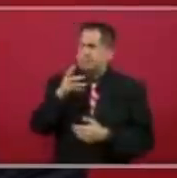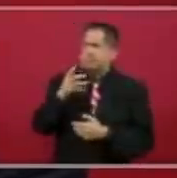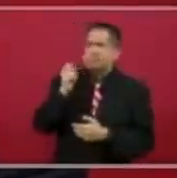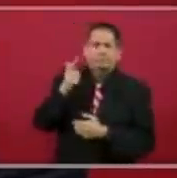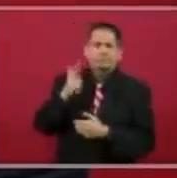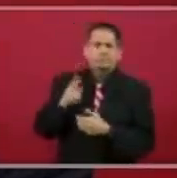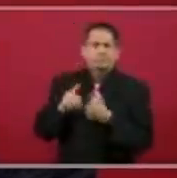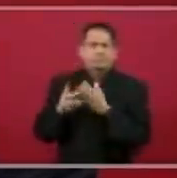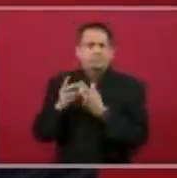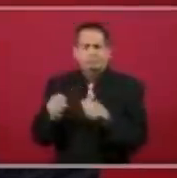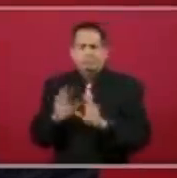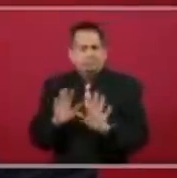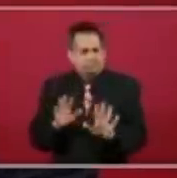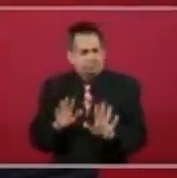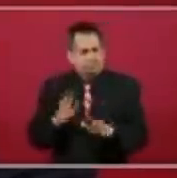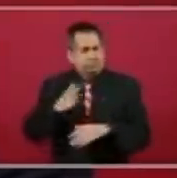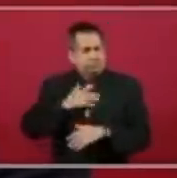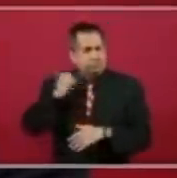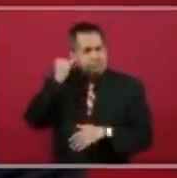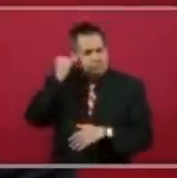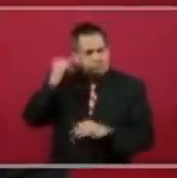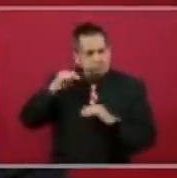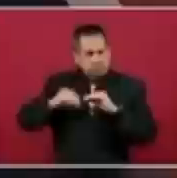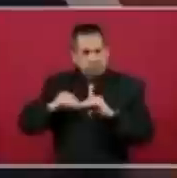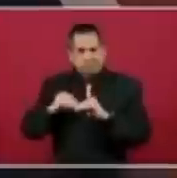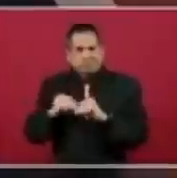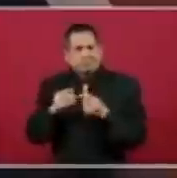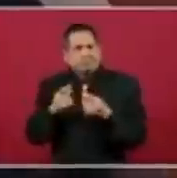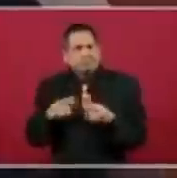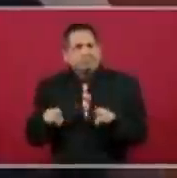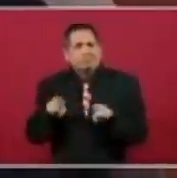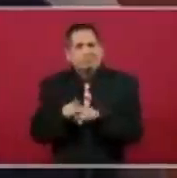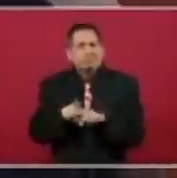cuando la estrategia que estamos aplicando es exactamente